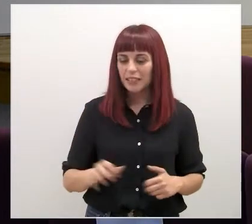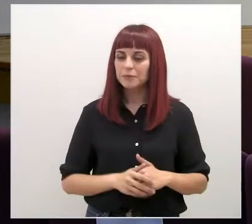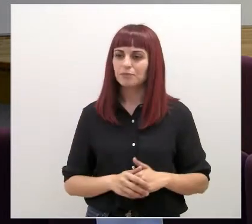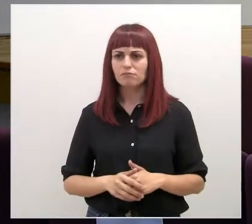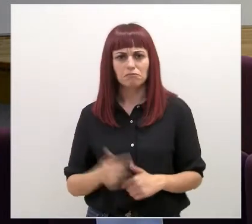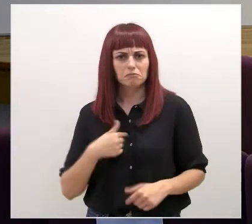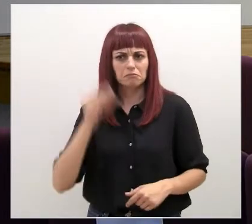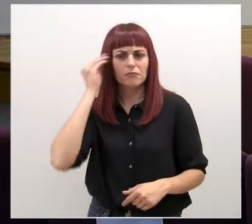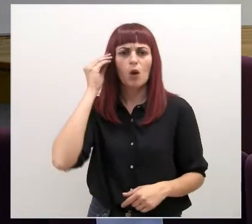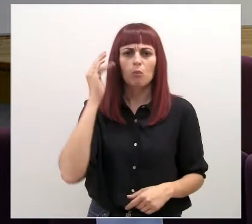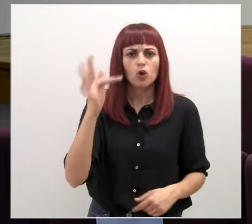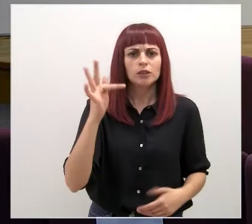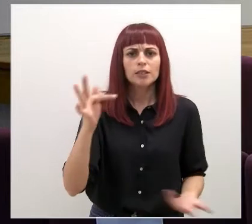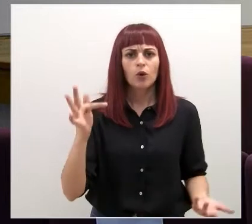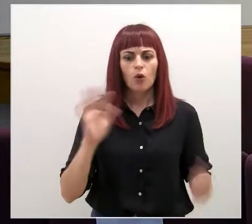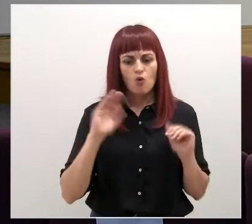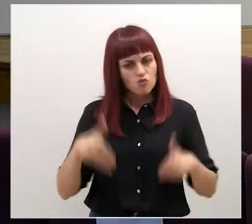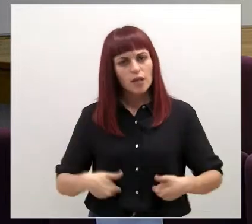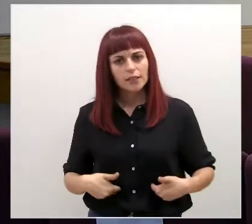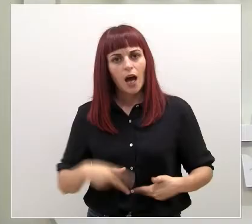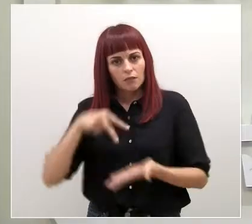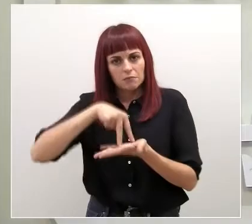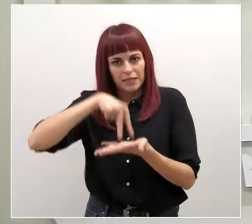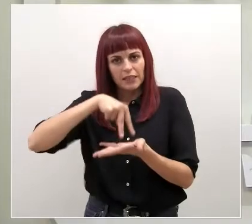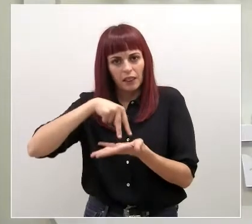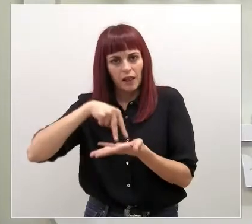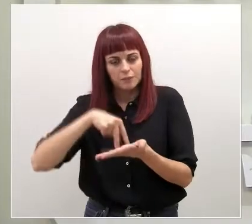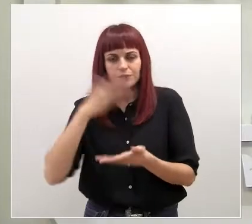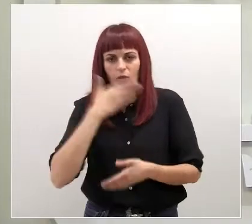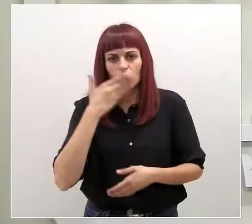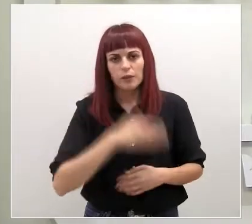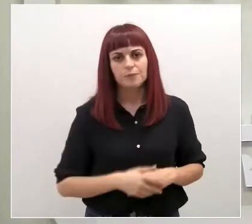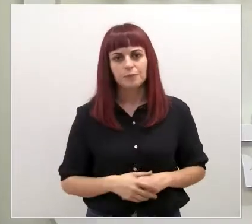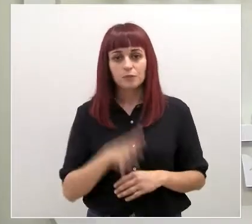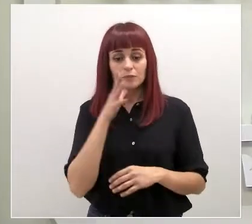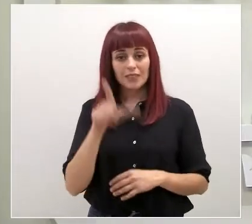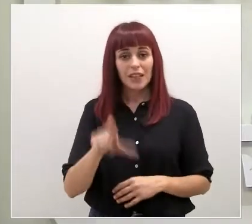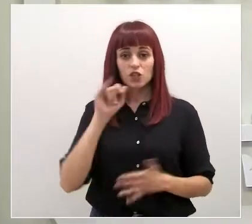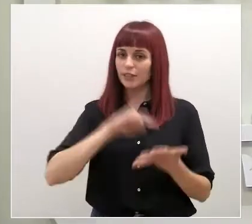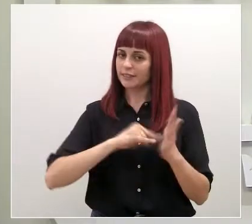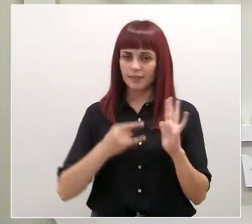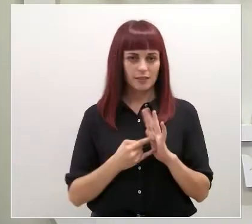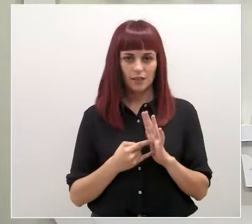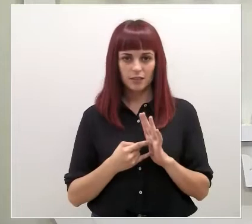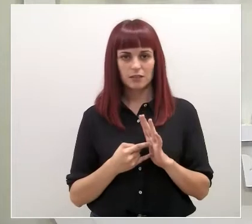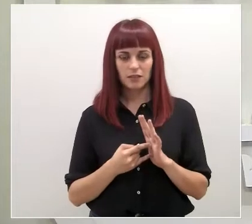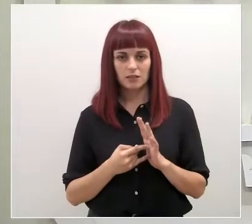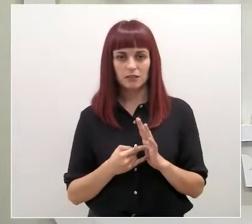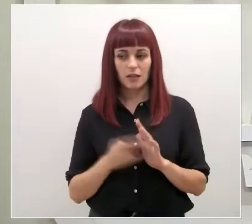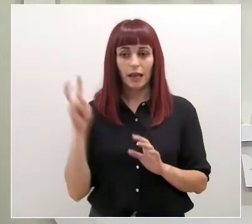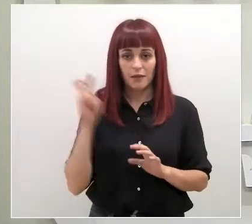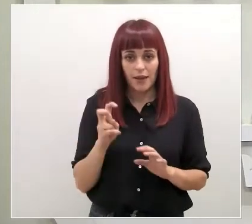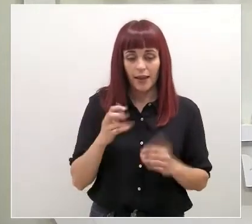valoramos positivamente esa vuelta a la presencialidad porque son decisiones técnicas emanadas de